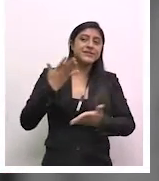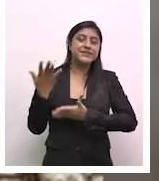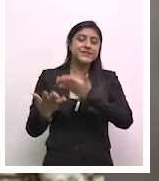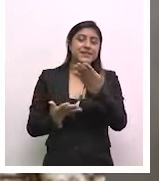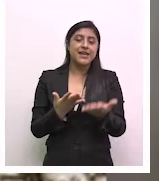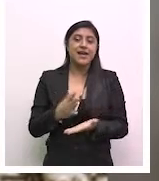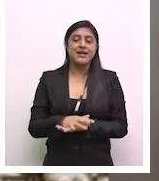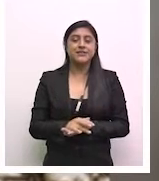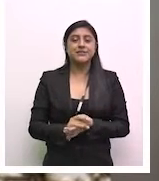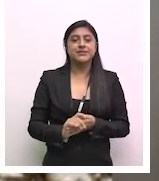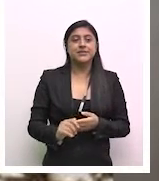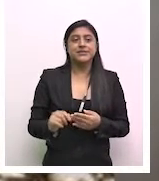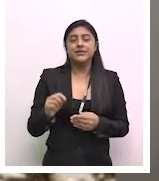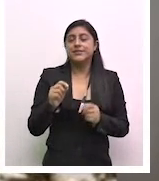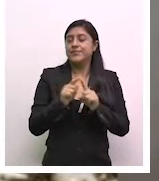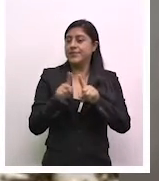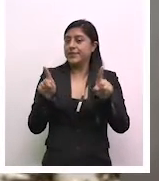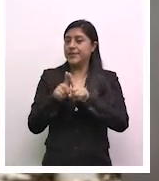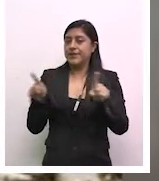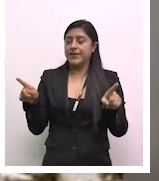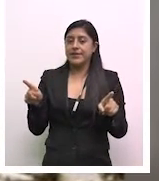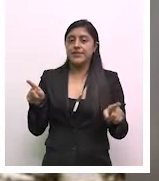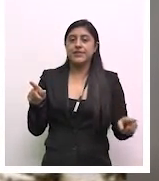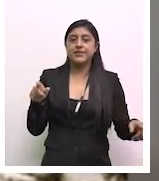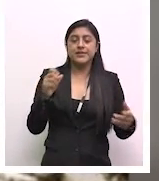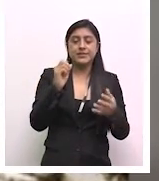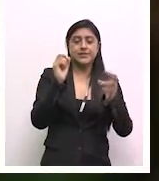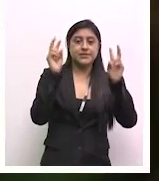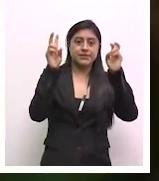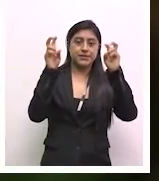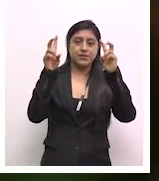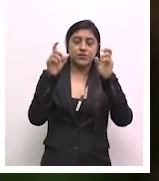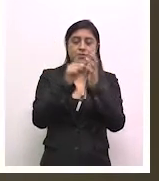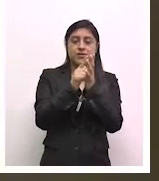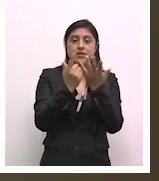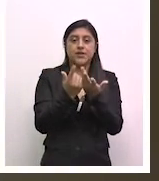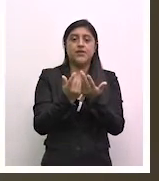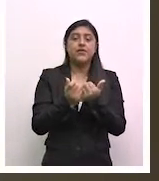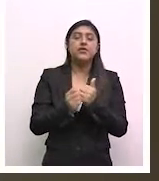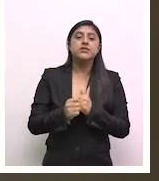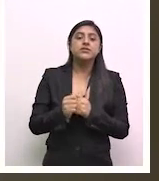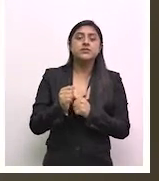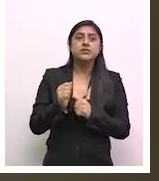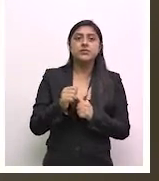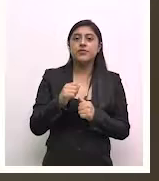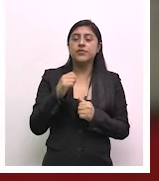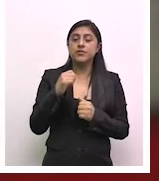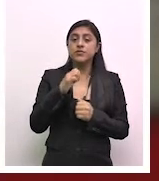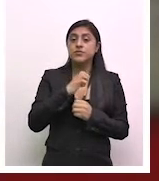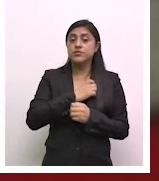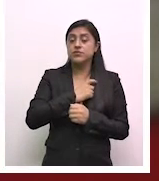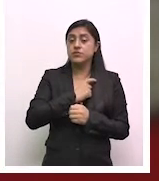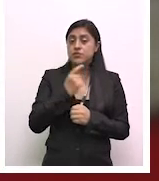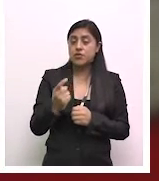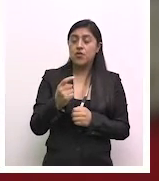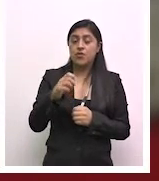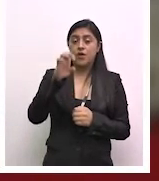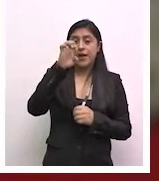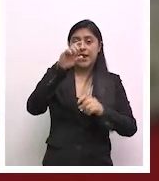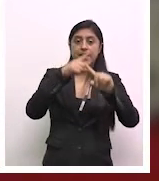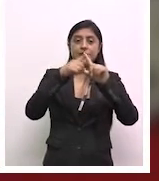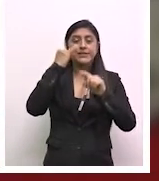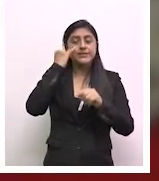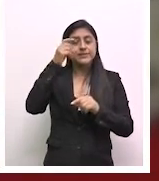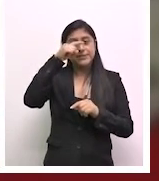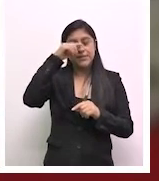poesías e incluso teatro. Entre sus principales obras están Anaité, Entre la piedra y la cruz y Dónde acaban los